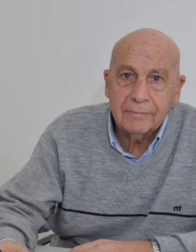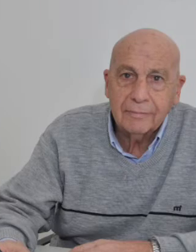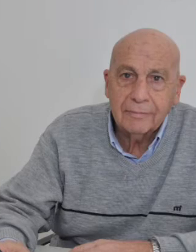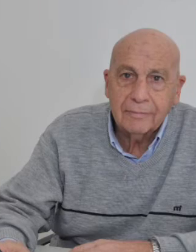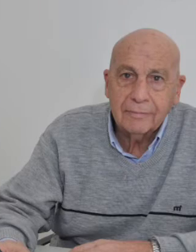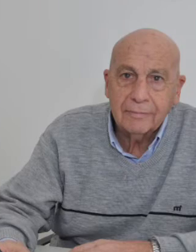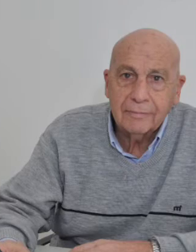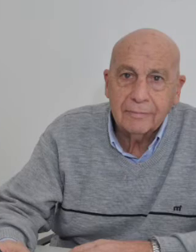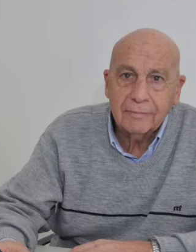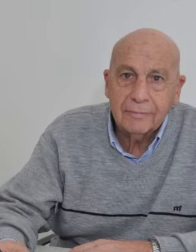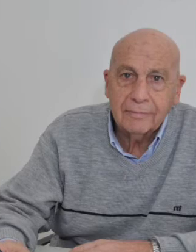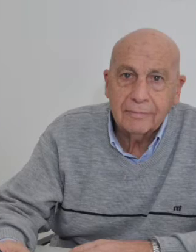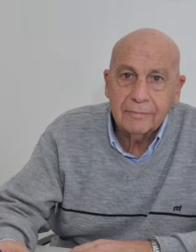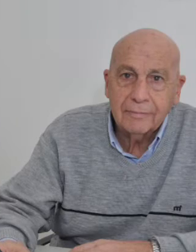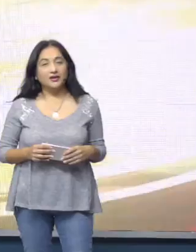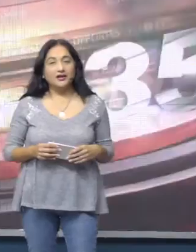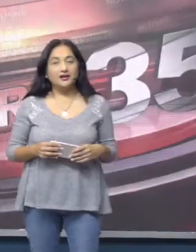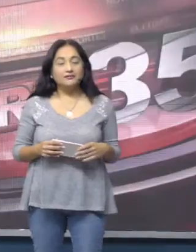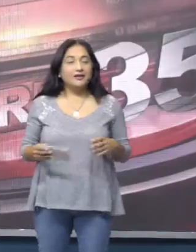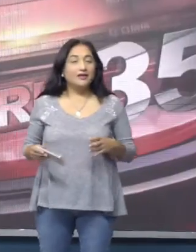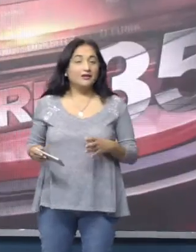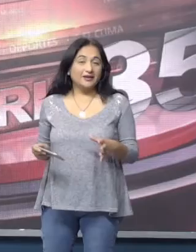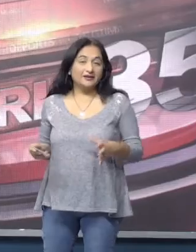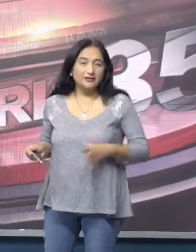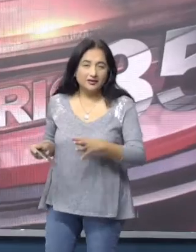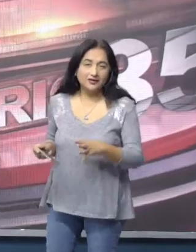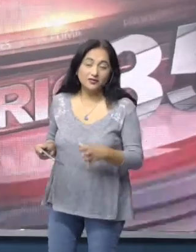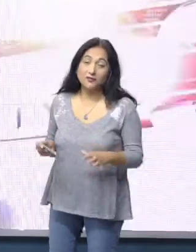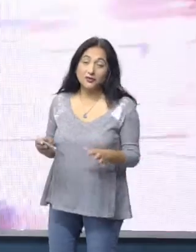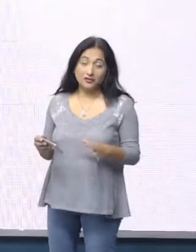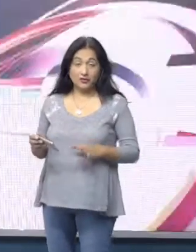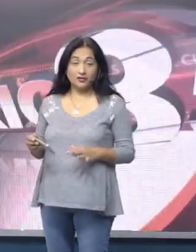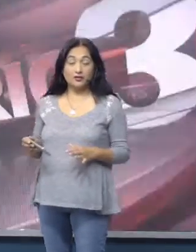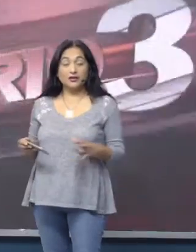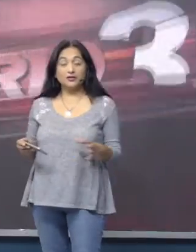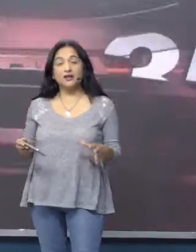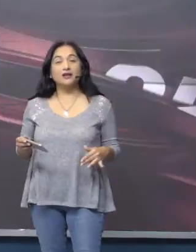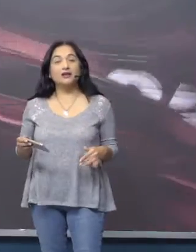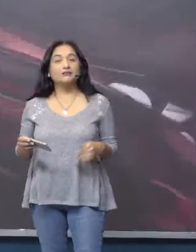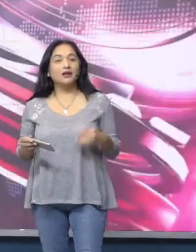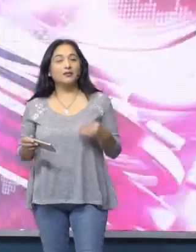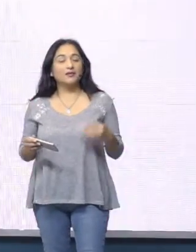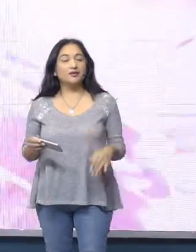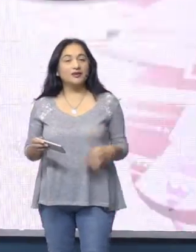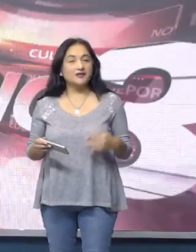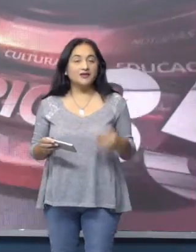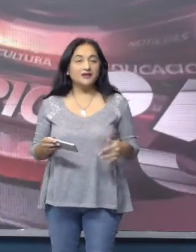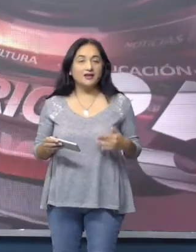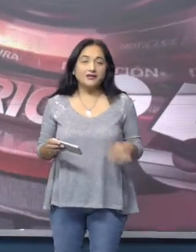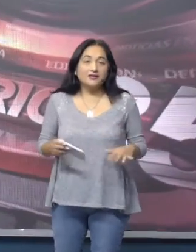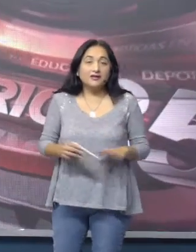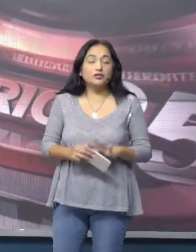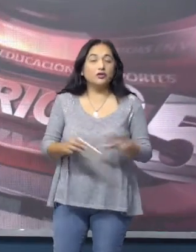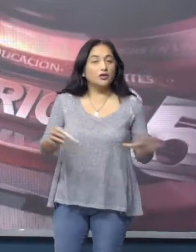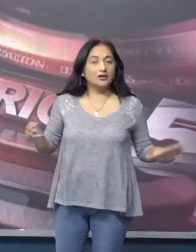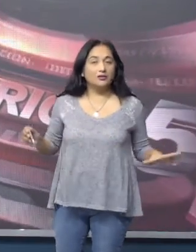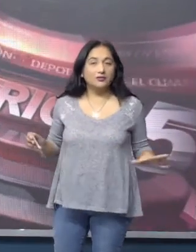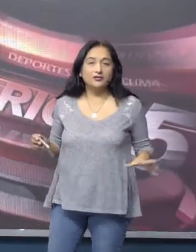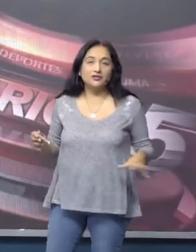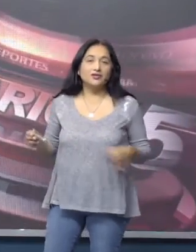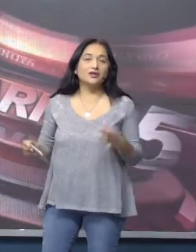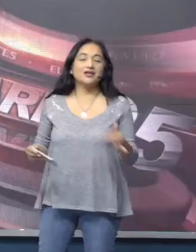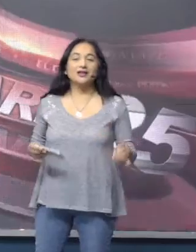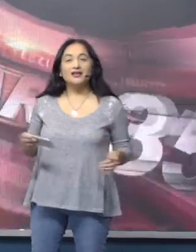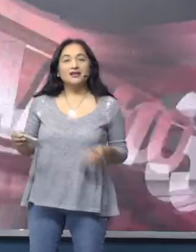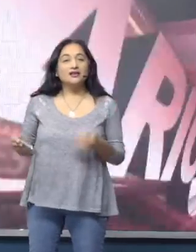suplencias. Bien, esto porque el objetivo es, supongo, Julio, que al momento que se inicie las clases estén todos los cargos